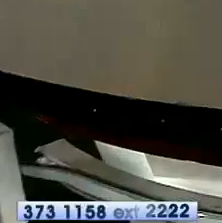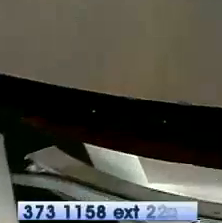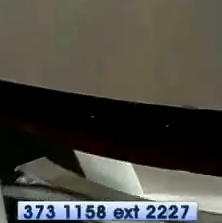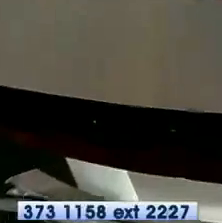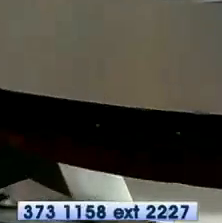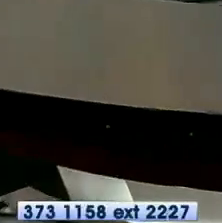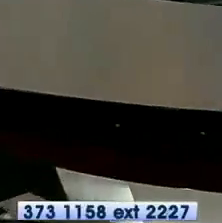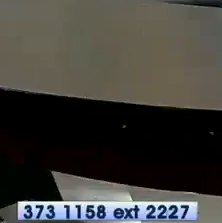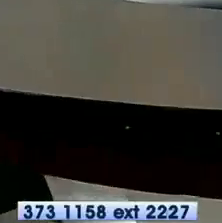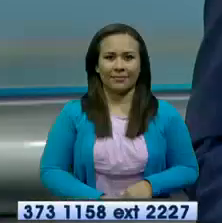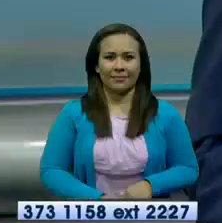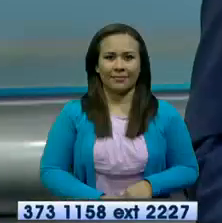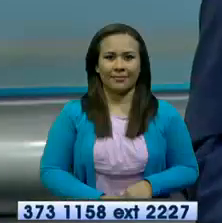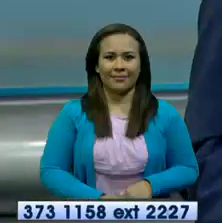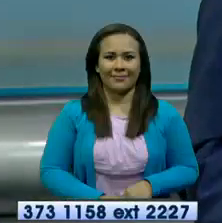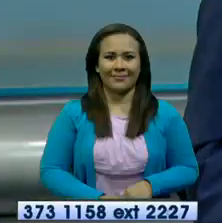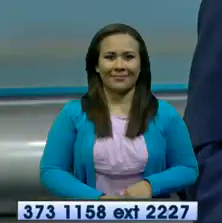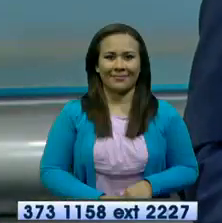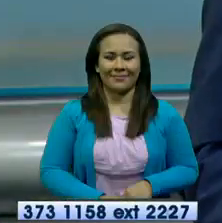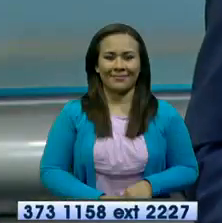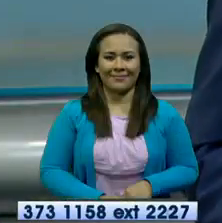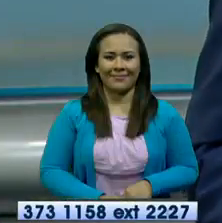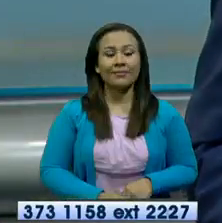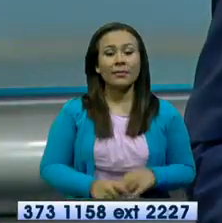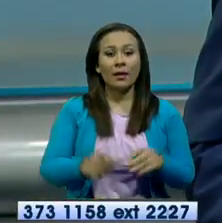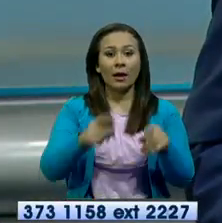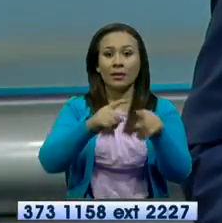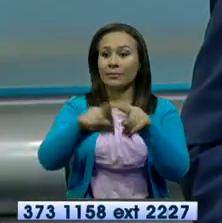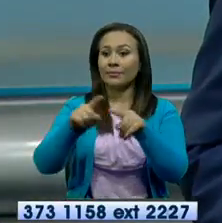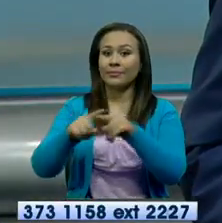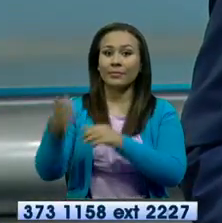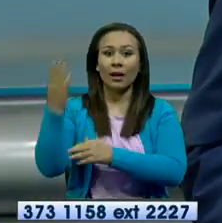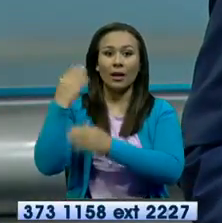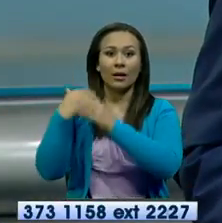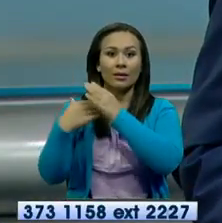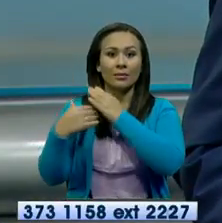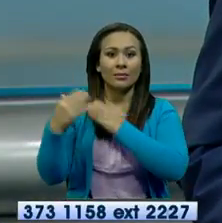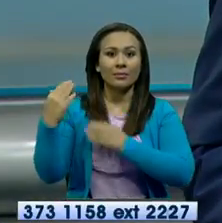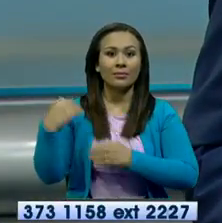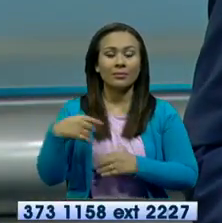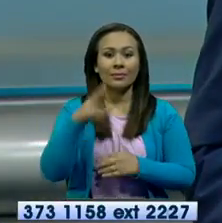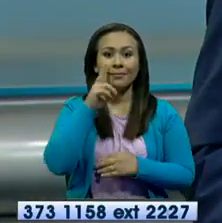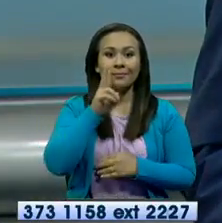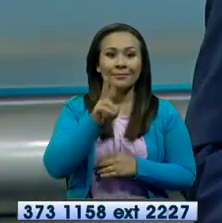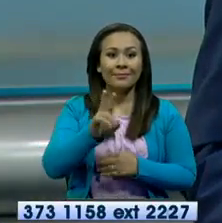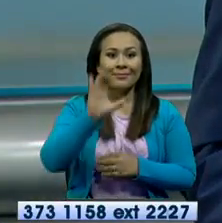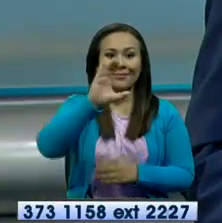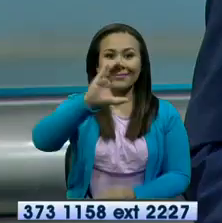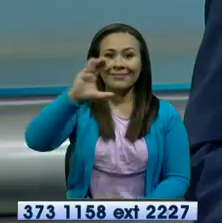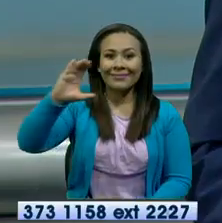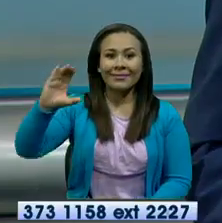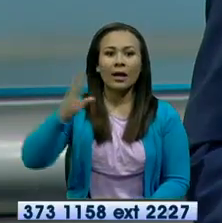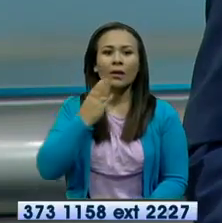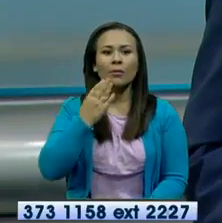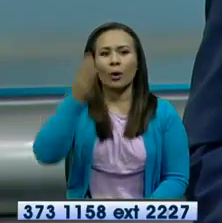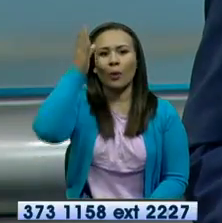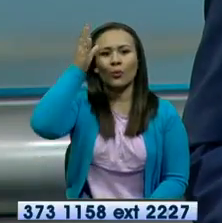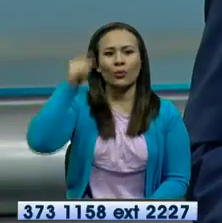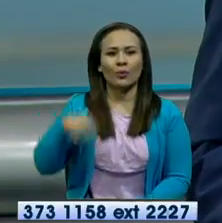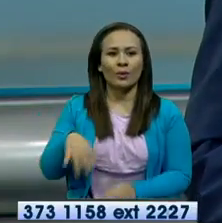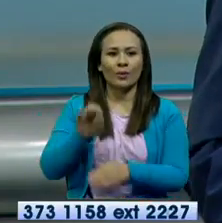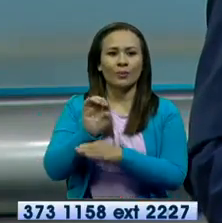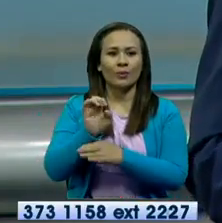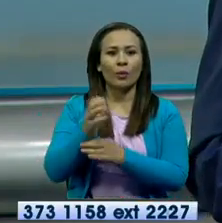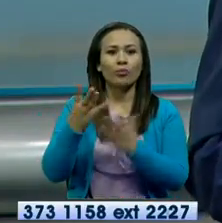y las artes escénicas son otras de las muestras de la cultura en el ecuador